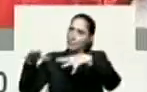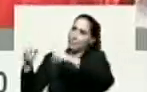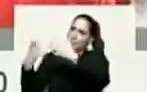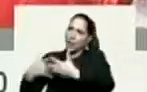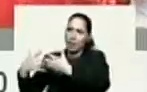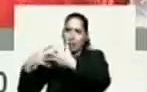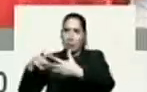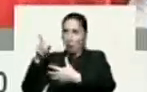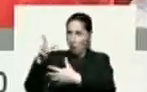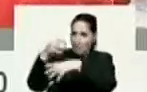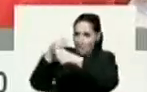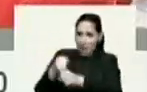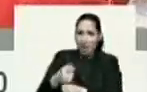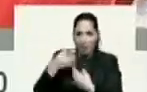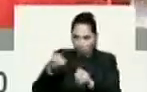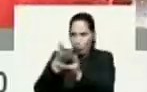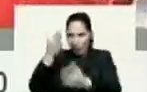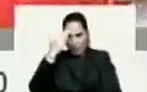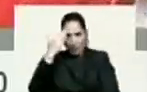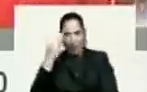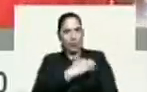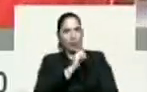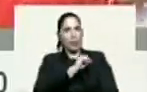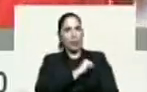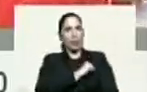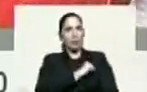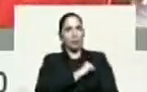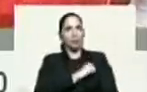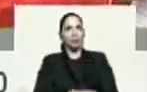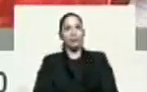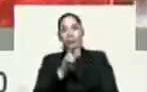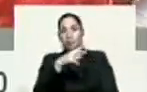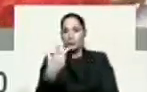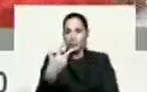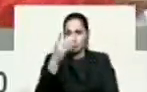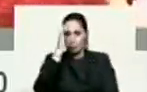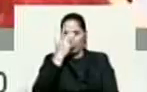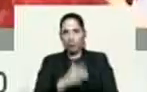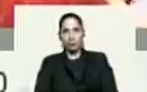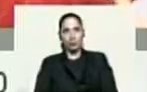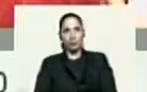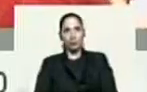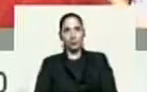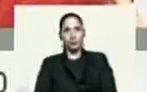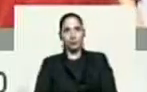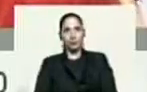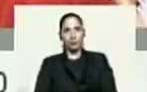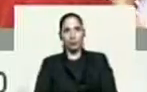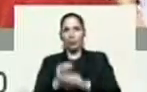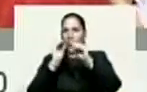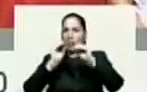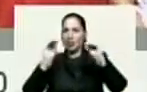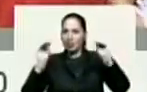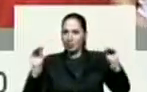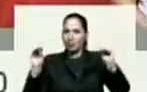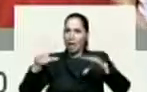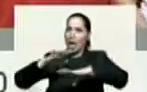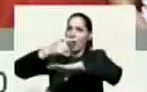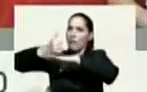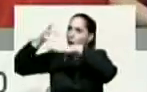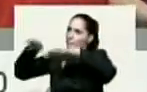Esperaban ellos, y ustedes lo saben, camaradas, que el 23, por el llamado del jefe del